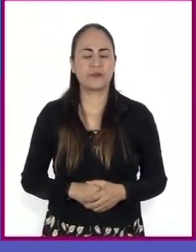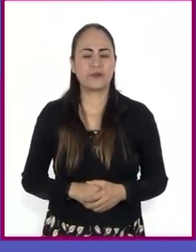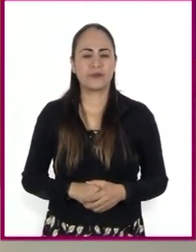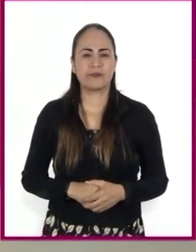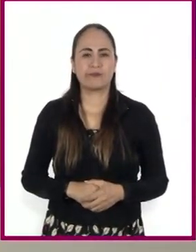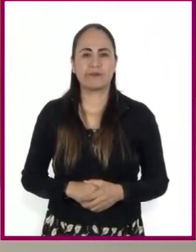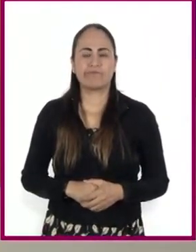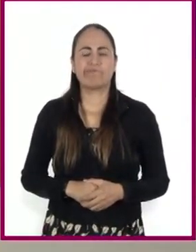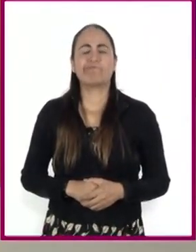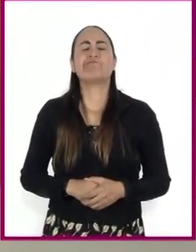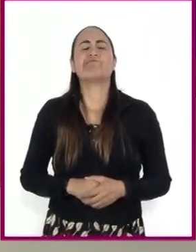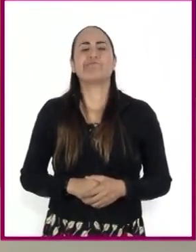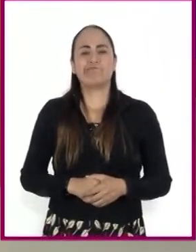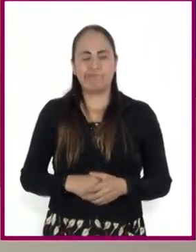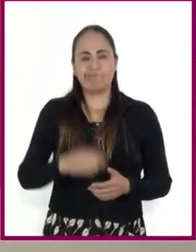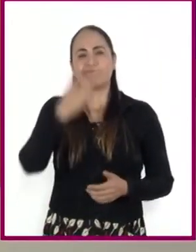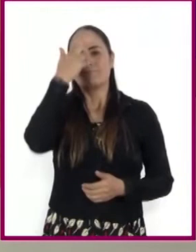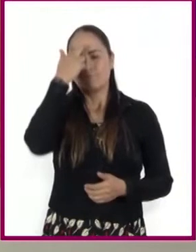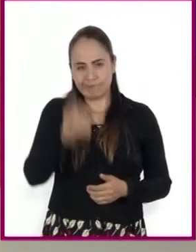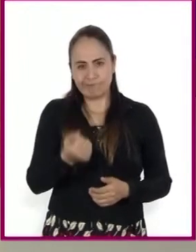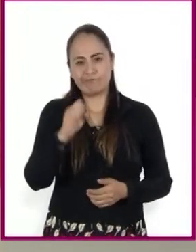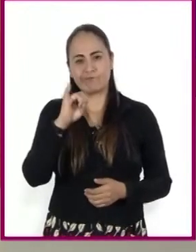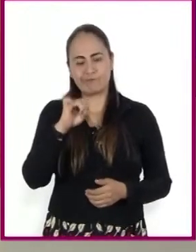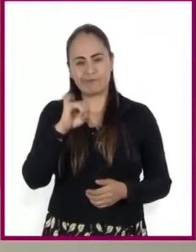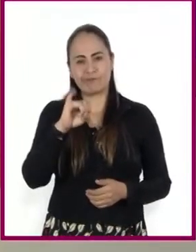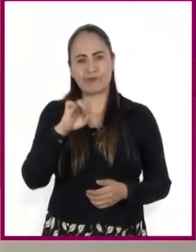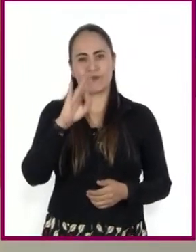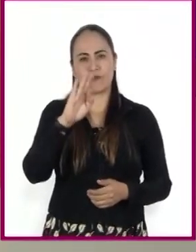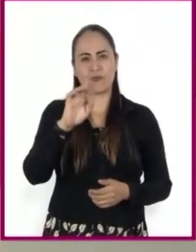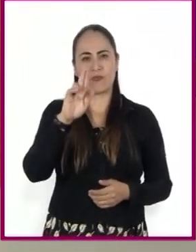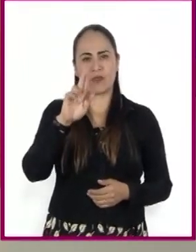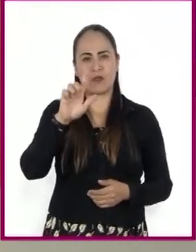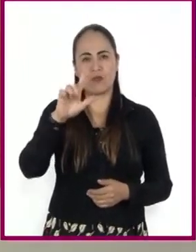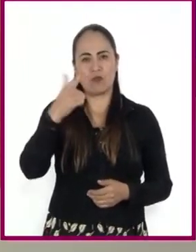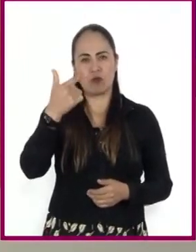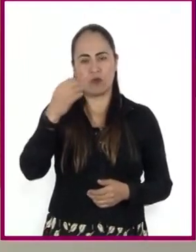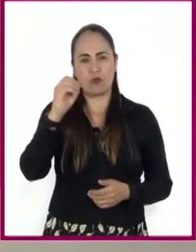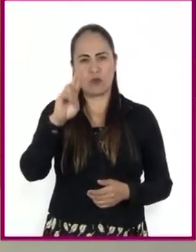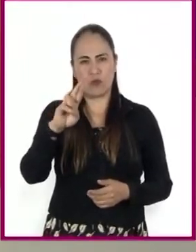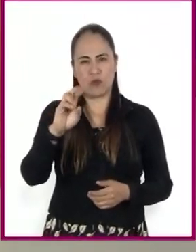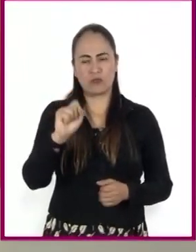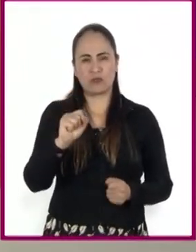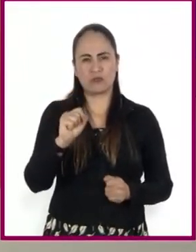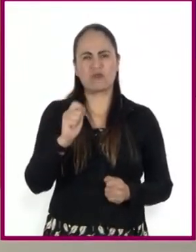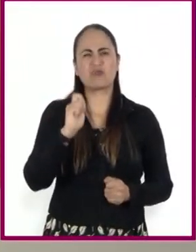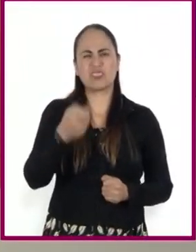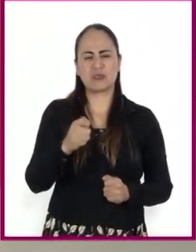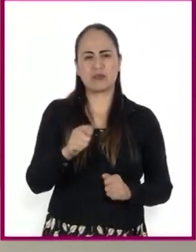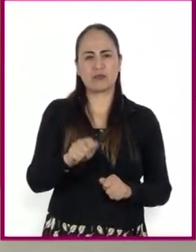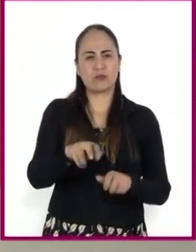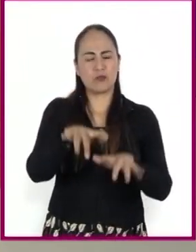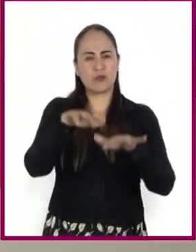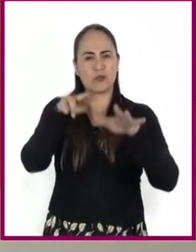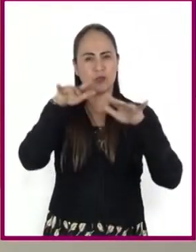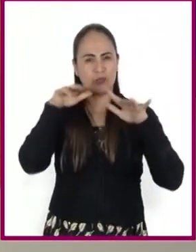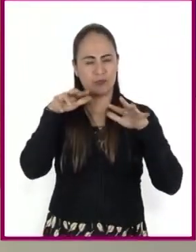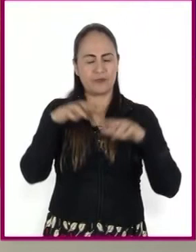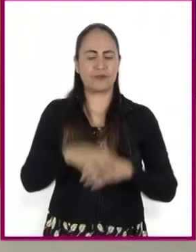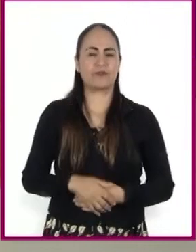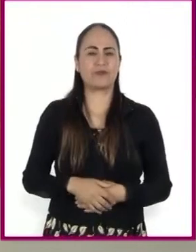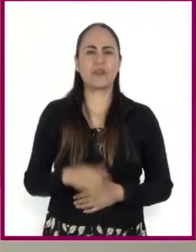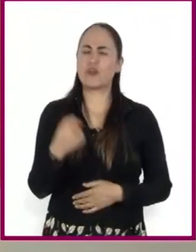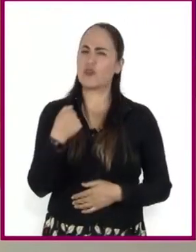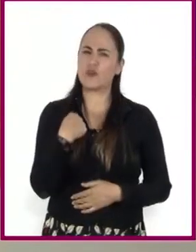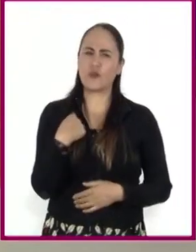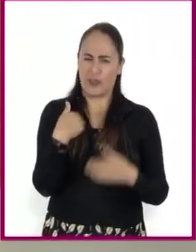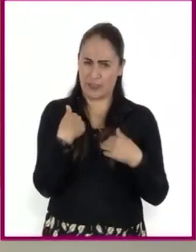Con razón, el otro día busqué la palabra fulgor en mi diccionario y solo decía resplandor. Como todavía no lograba comprender